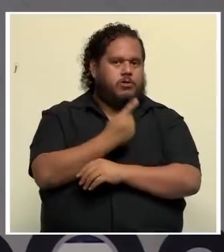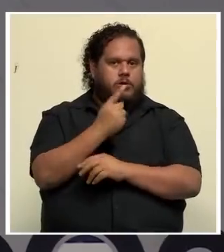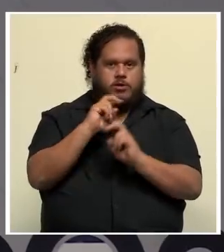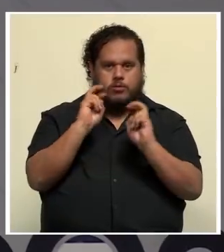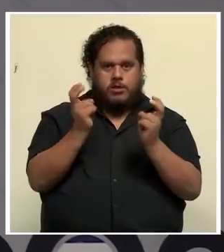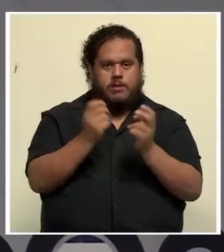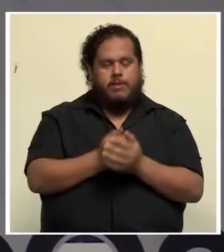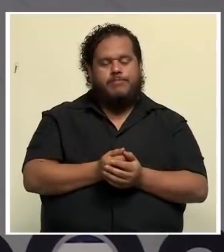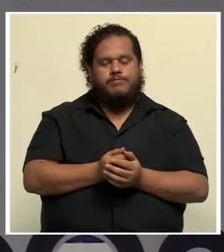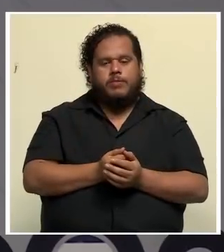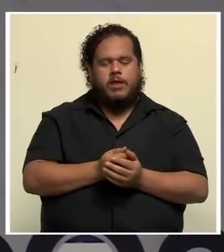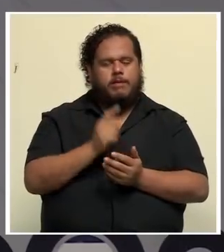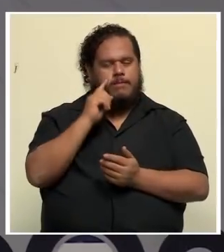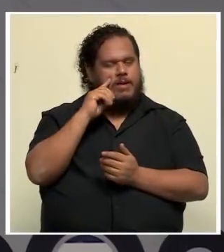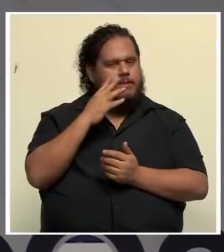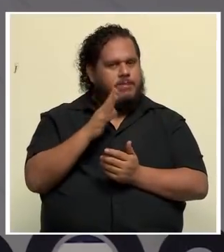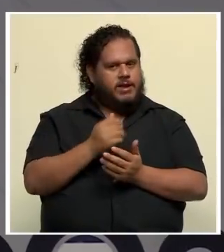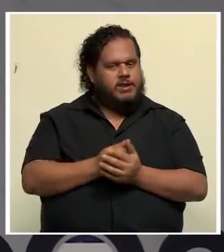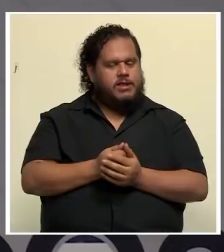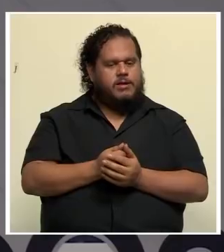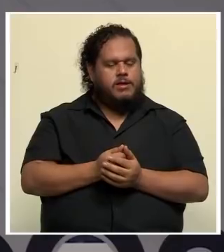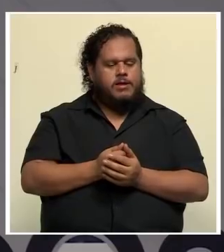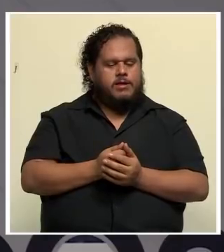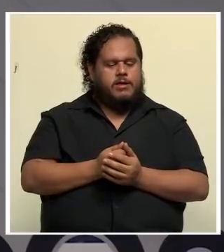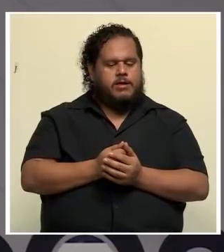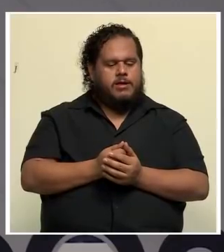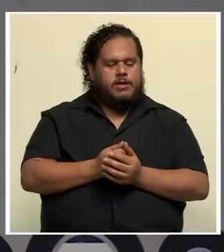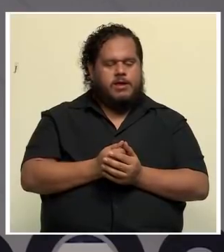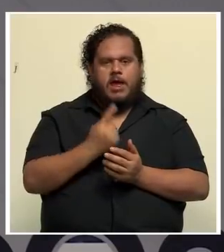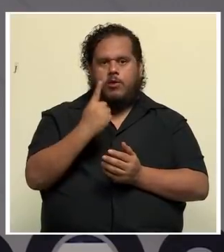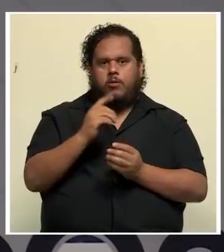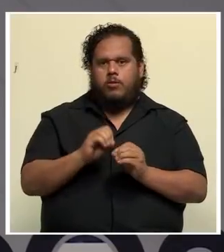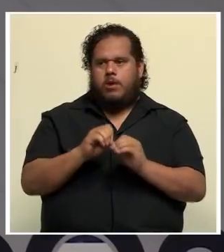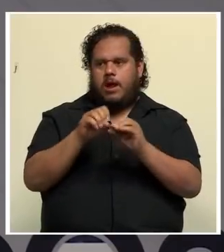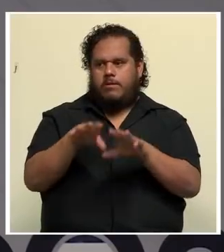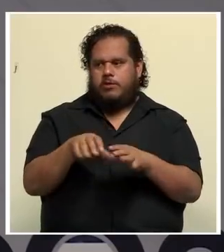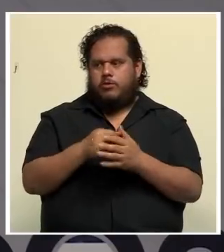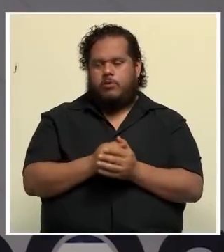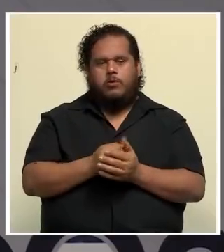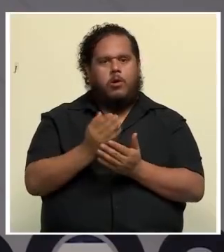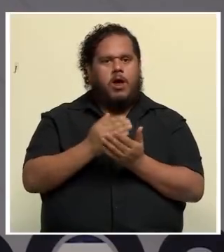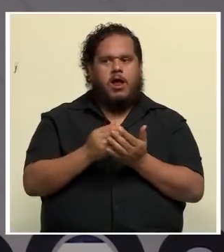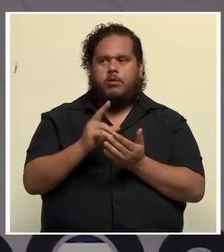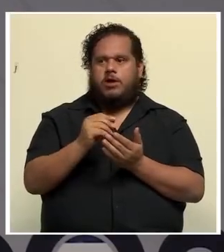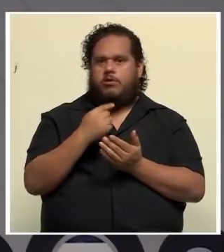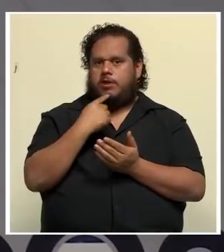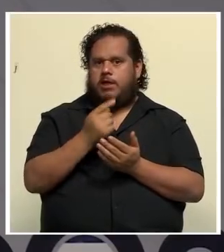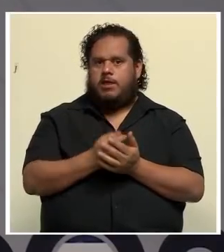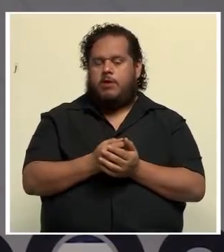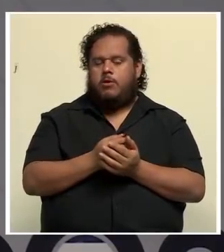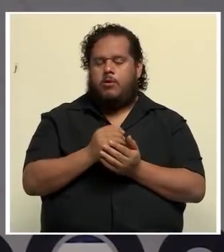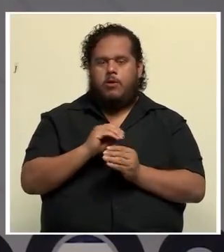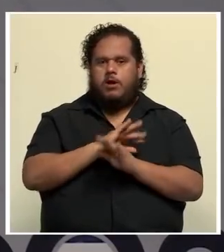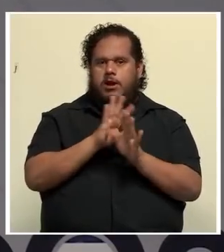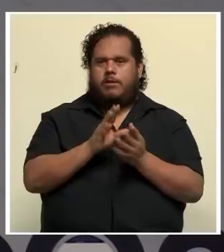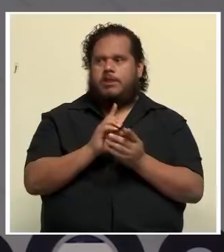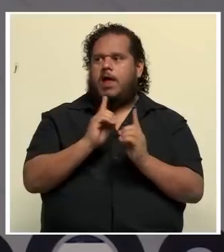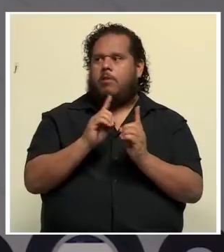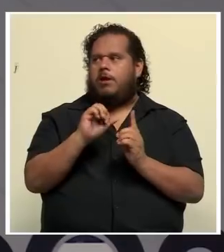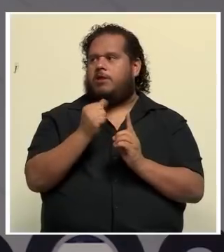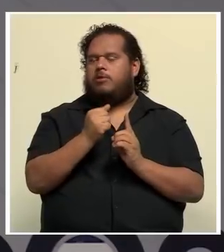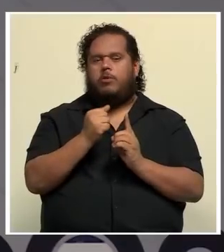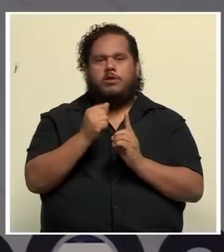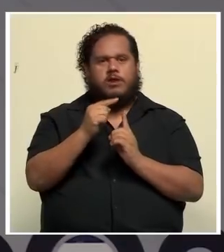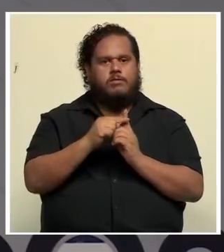tema. Me parece que hay un abandono, una no mención efectivamente a cuáles otras